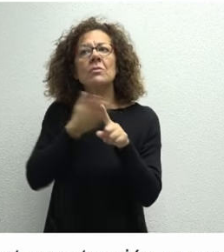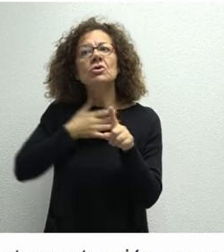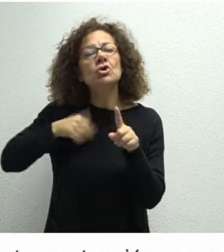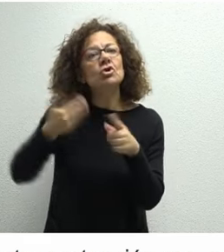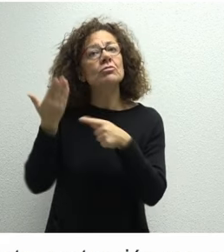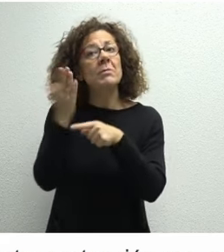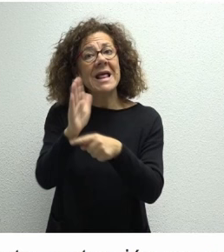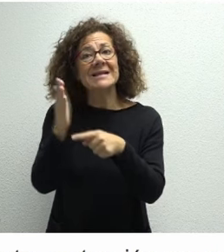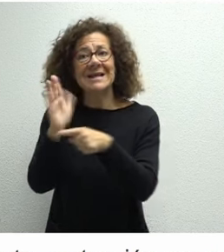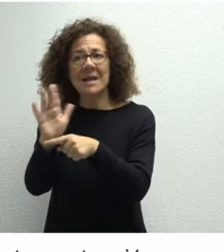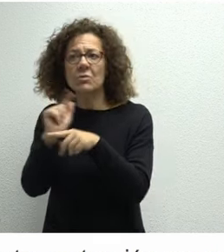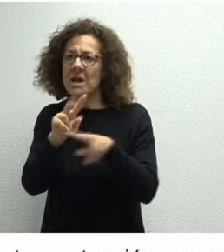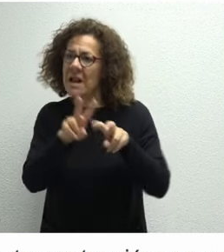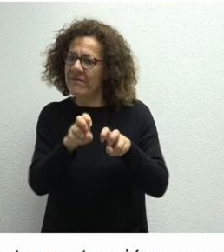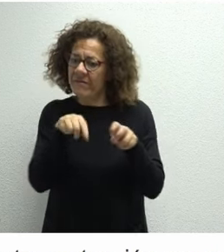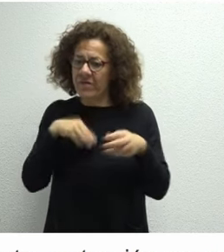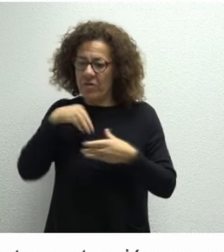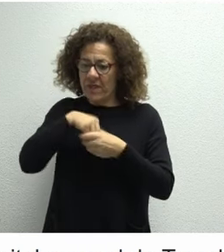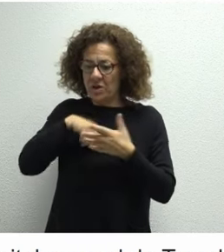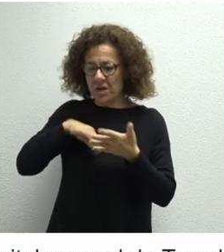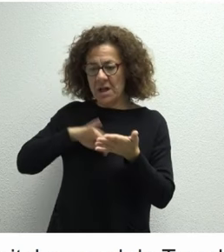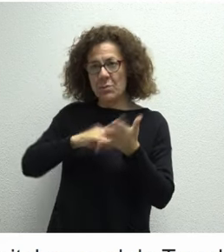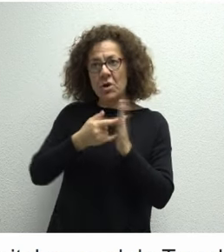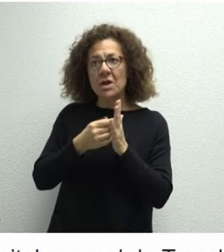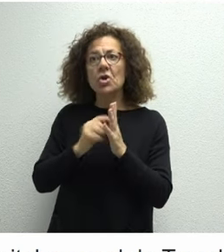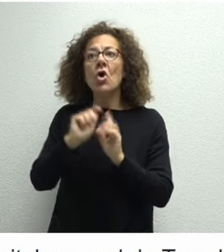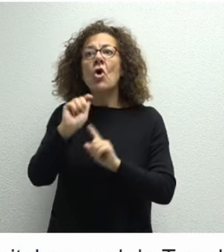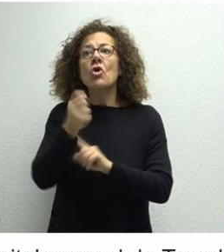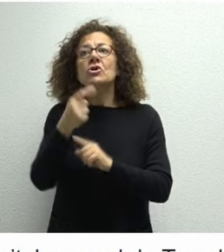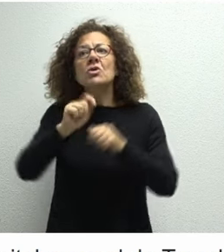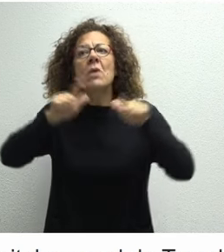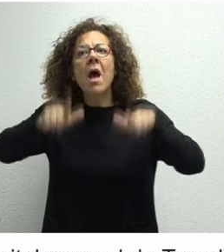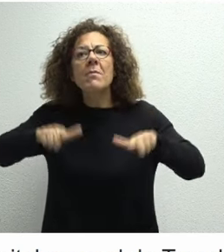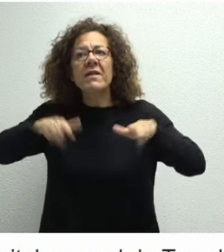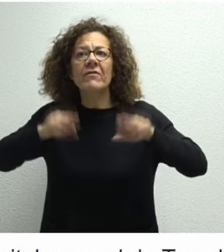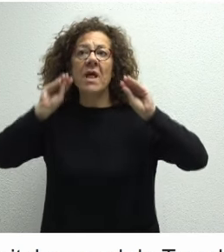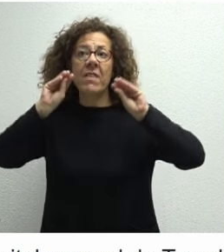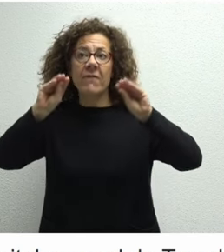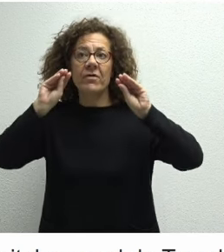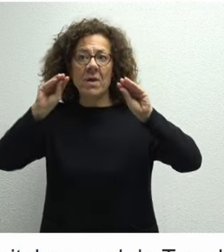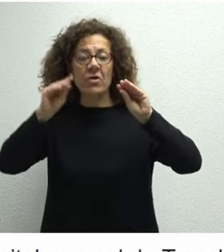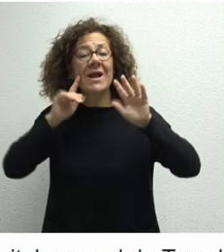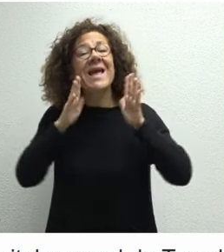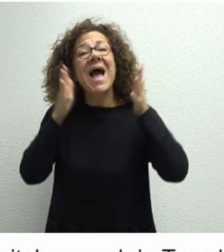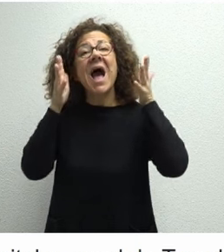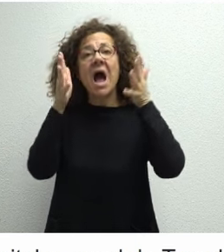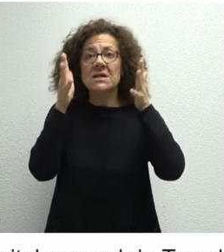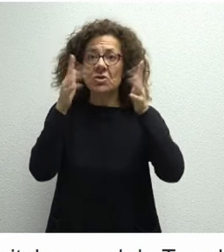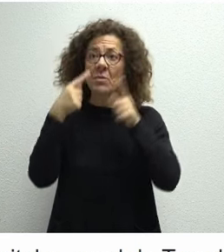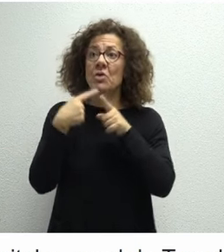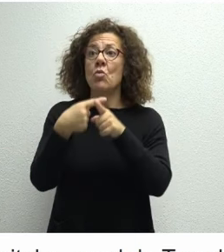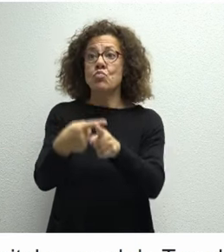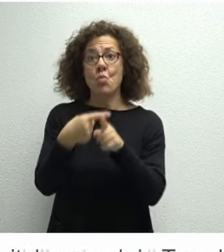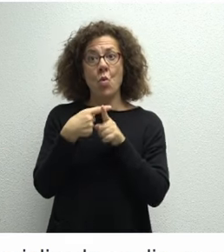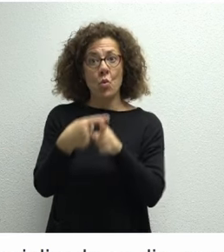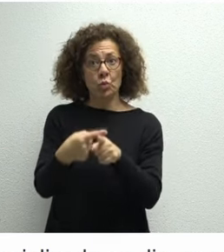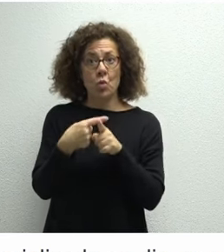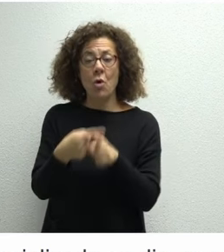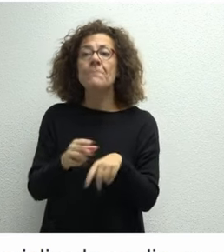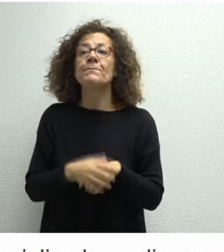marcá desde un inicio en el proyecto llegar a conseguirse una plataforma de formación y asesoramiento m mutuo